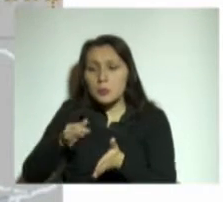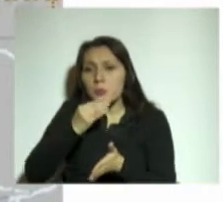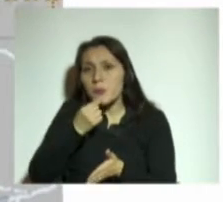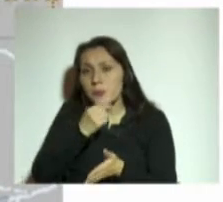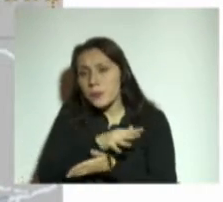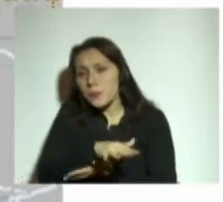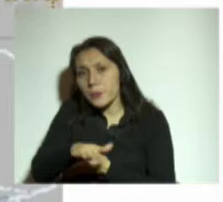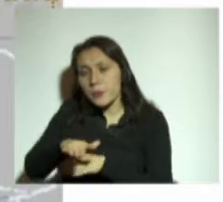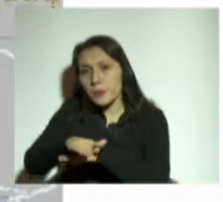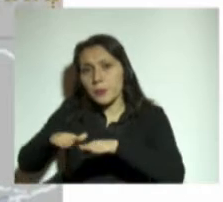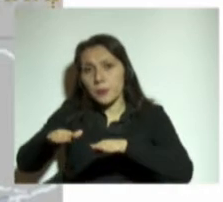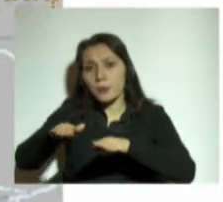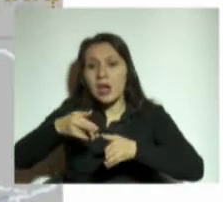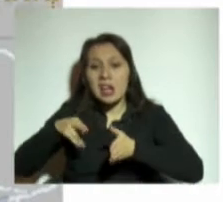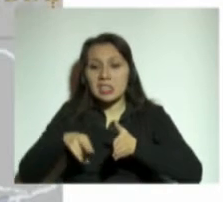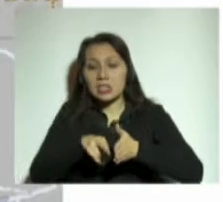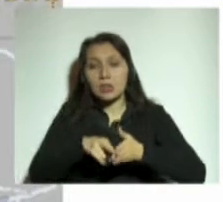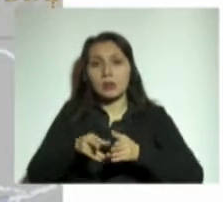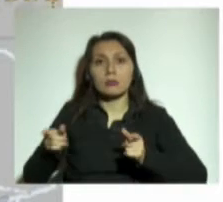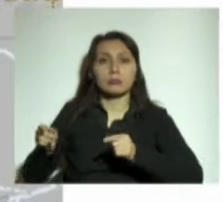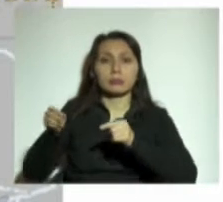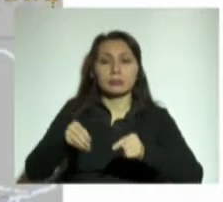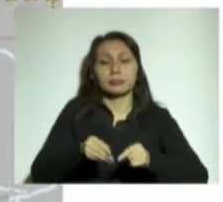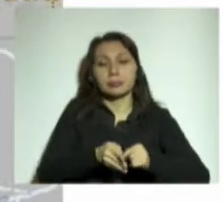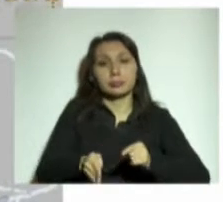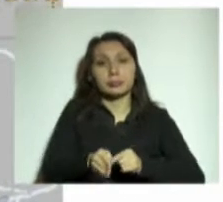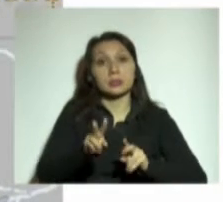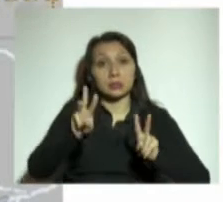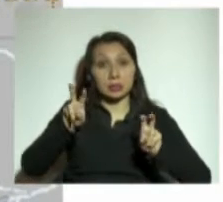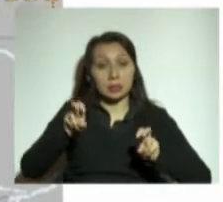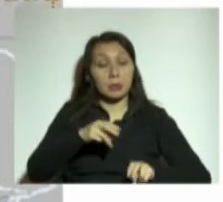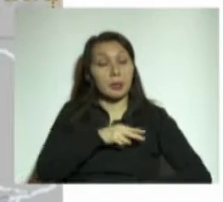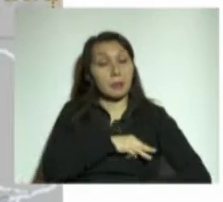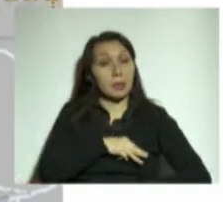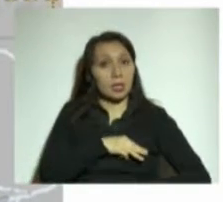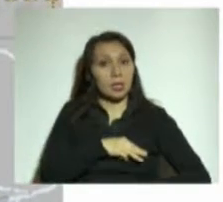llanura plana entre dos ríos y pones una retícula. Cuando tienes un tema metropolitano, estás ya mucho más implicado.